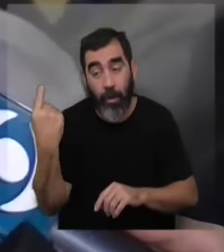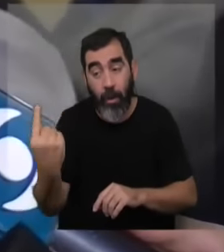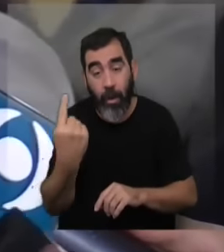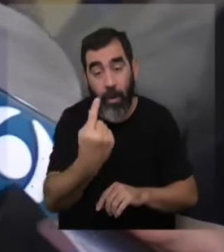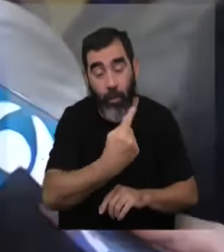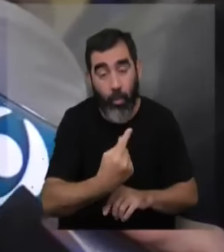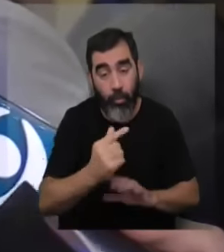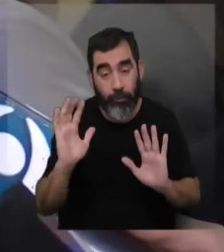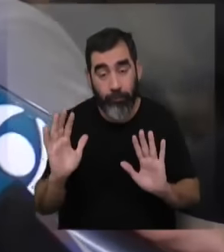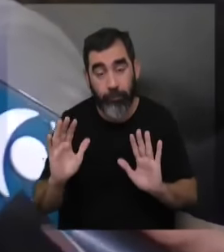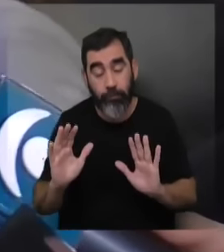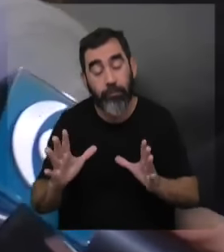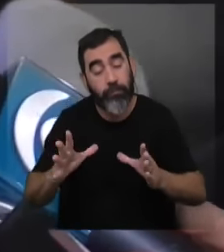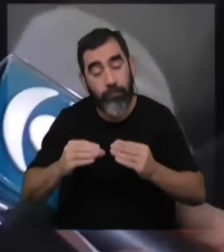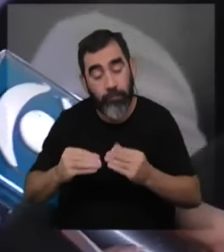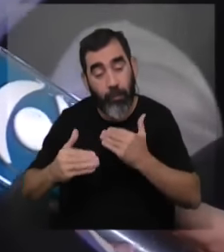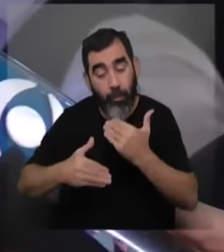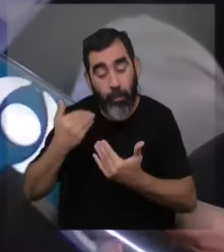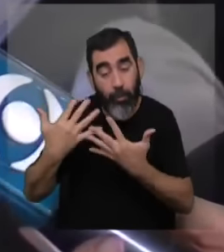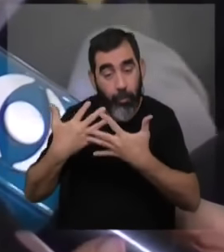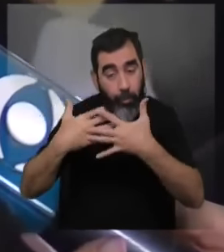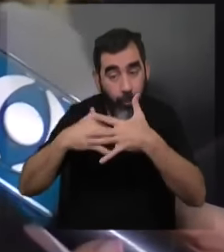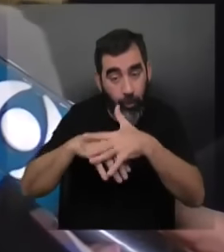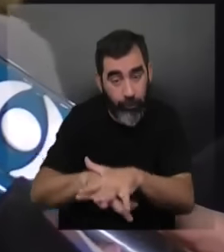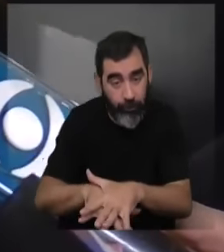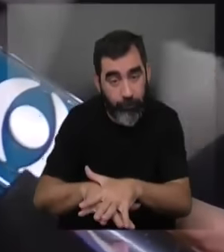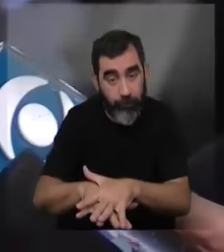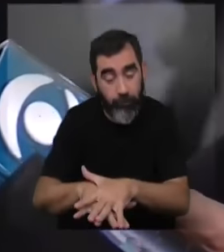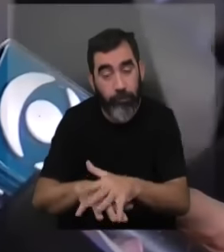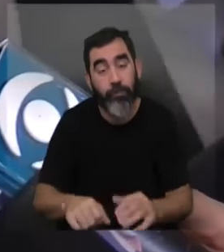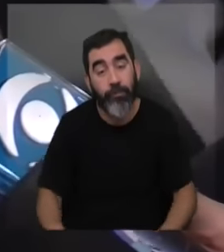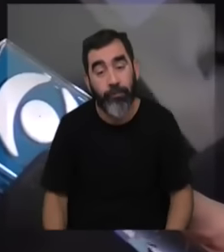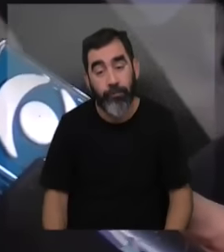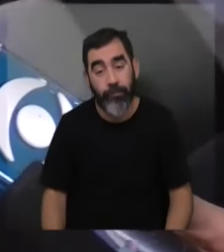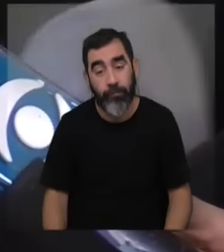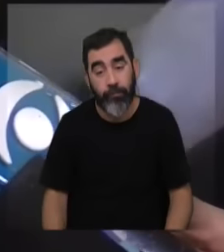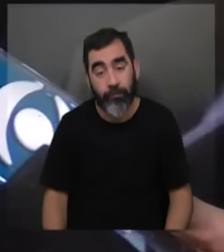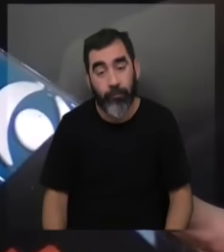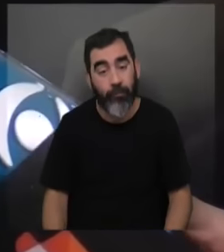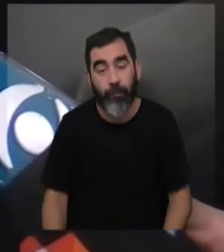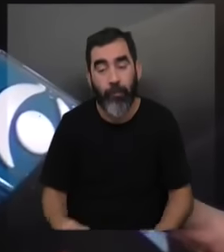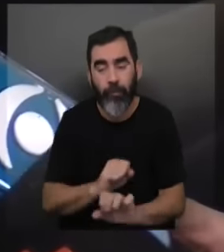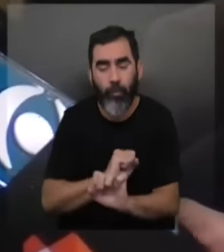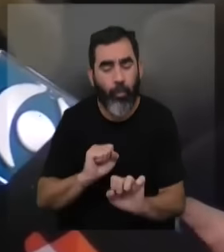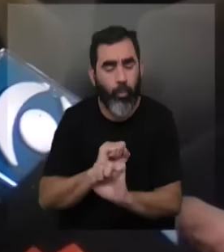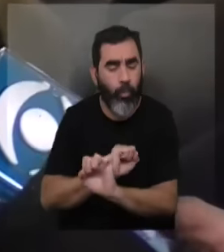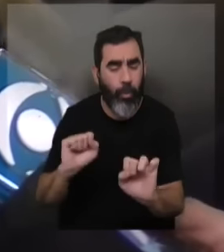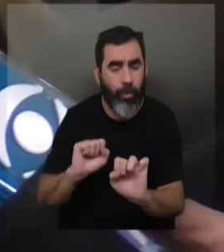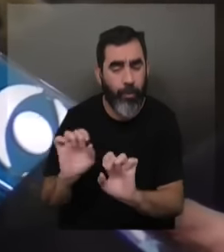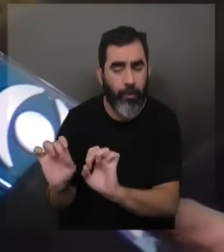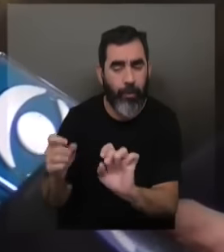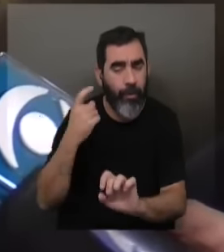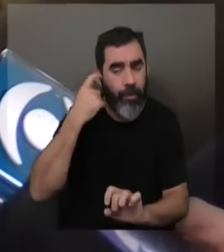asuma que el proceso de integración y que es lo que hemos estado hablando ahora no puede estar contaminado de